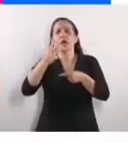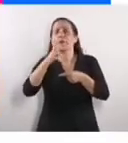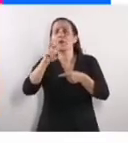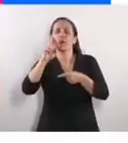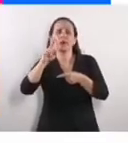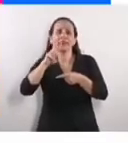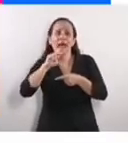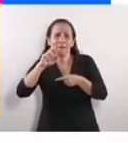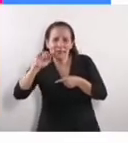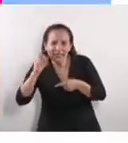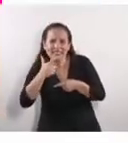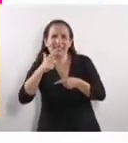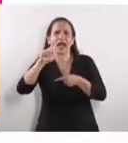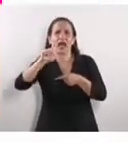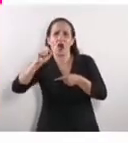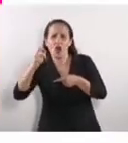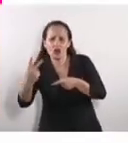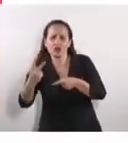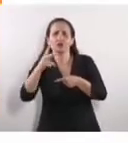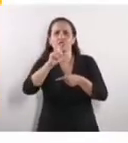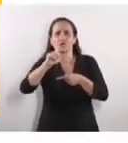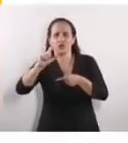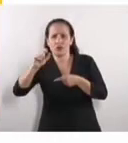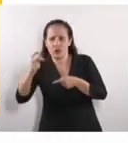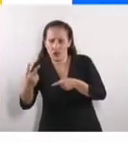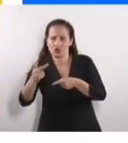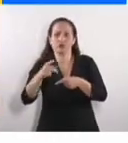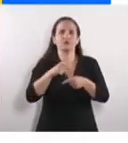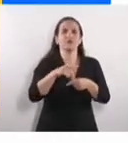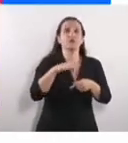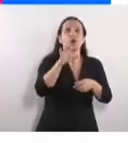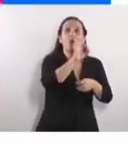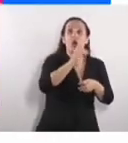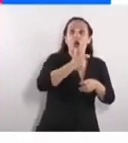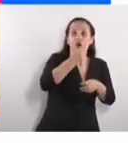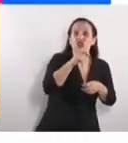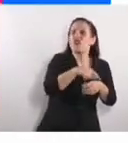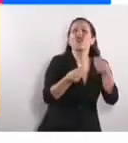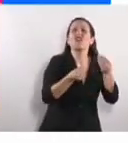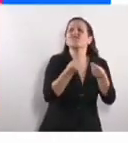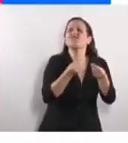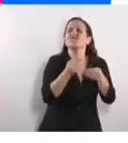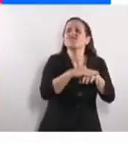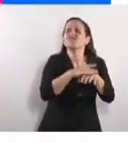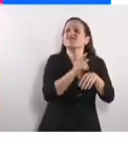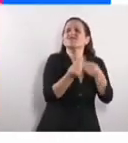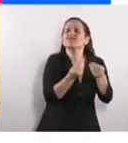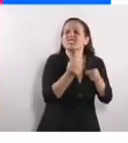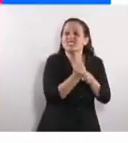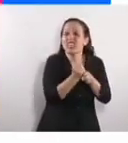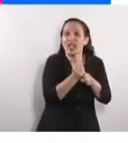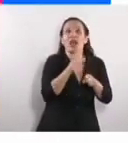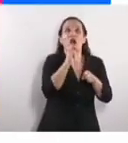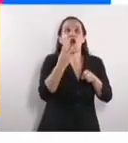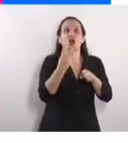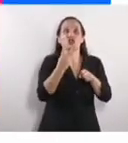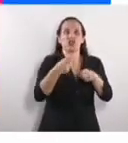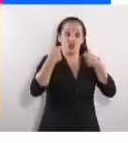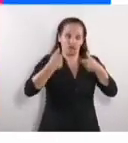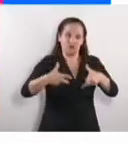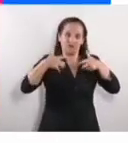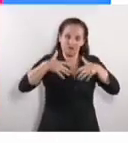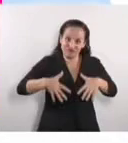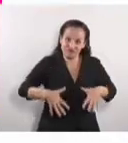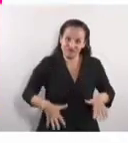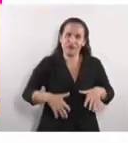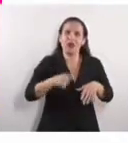y dióxido de carbono. Los glóbulos rojos o eritrocitos se encargan de la distribución del oxígeno molecular y no